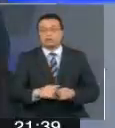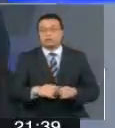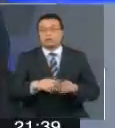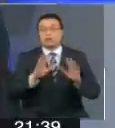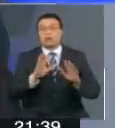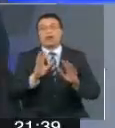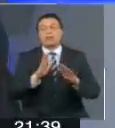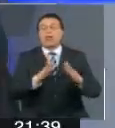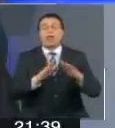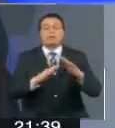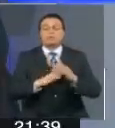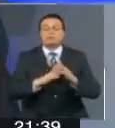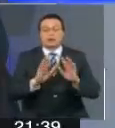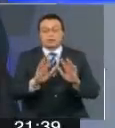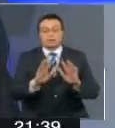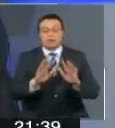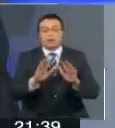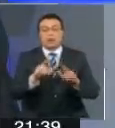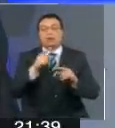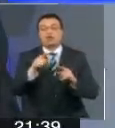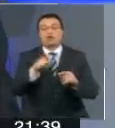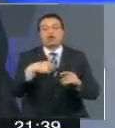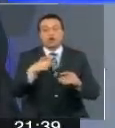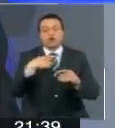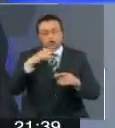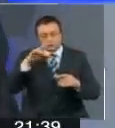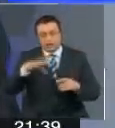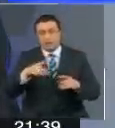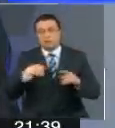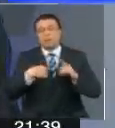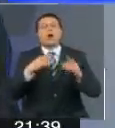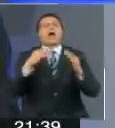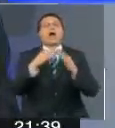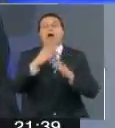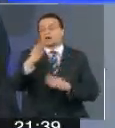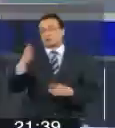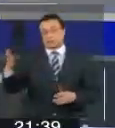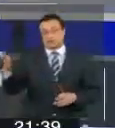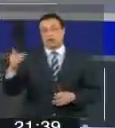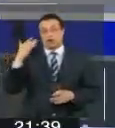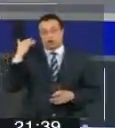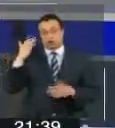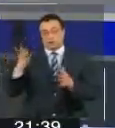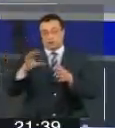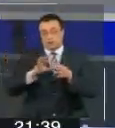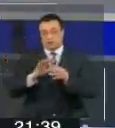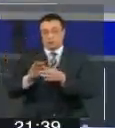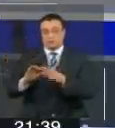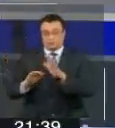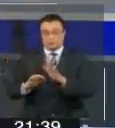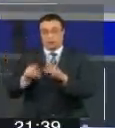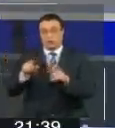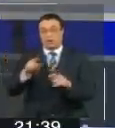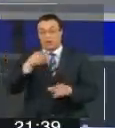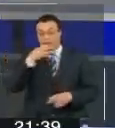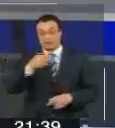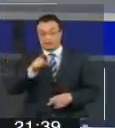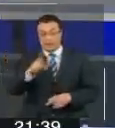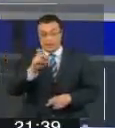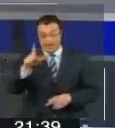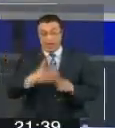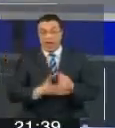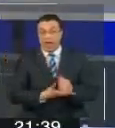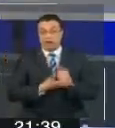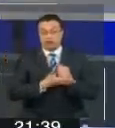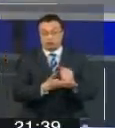interrumpo porque conozco. Lo sé, pero no toda la gente la conoce, la gente que está en sus casas. Sí, no todos conocen que Krasnov lo que sostiene es que la ayudó a